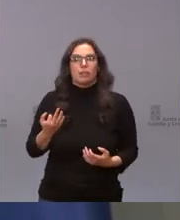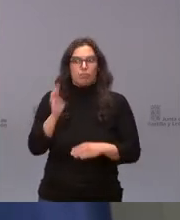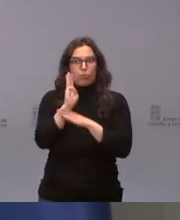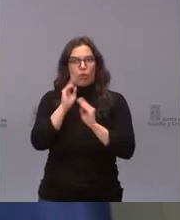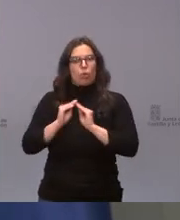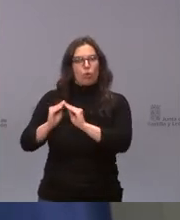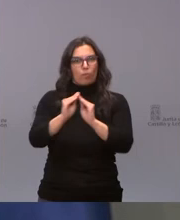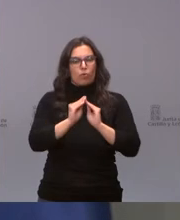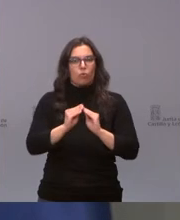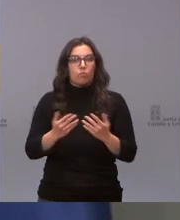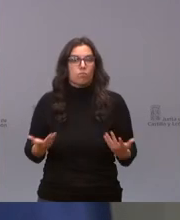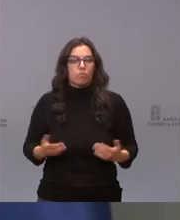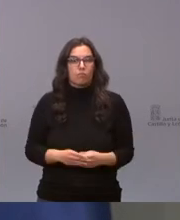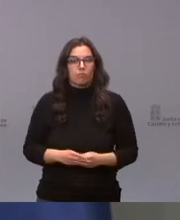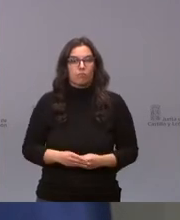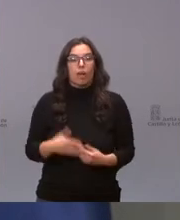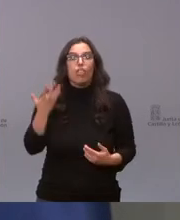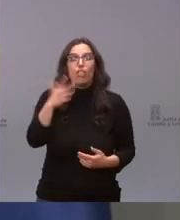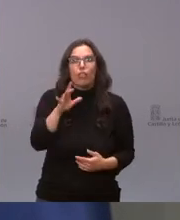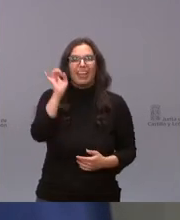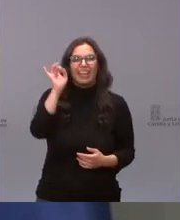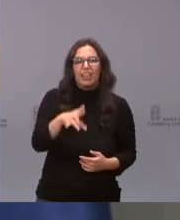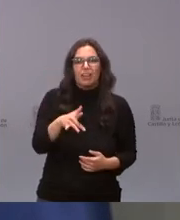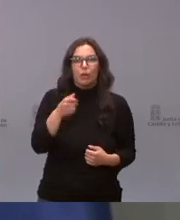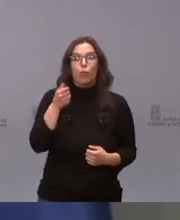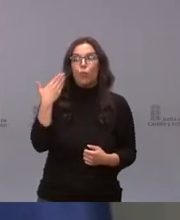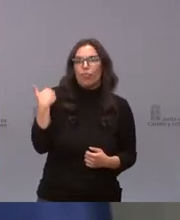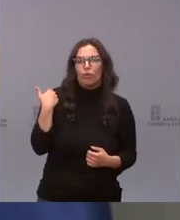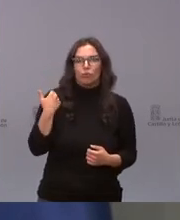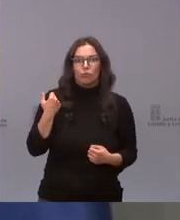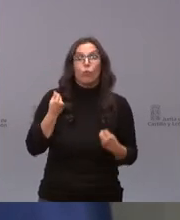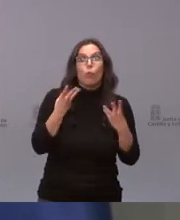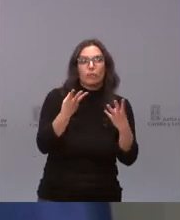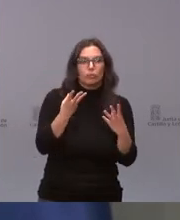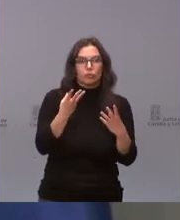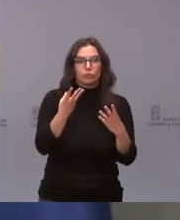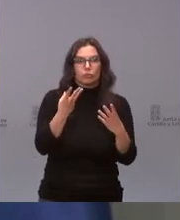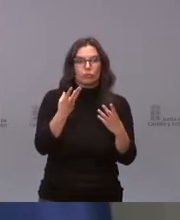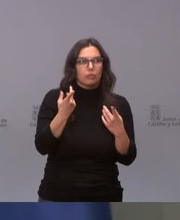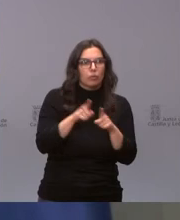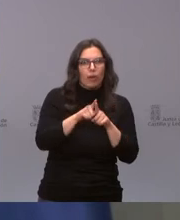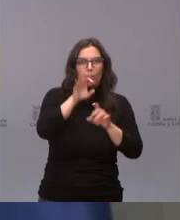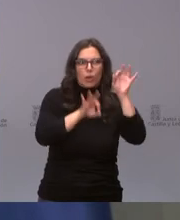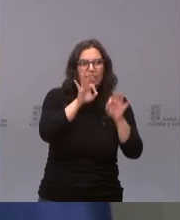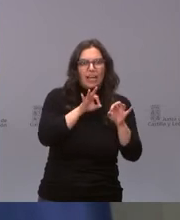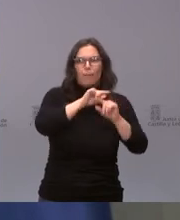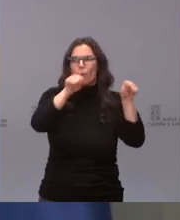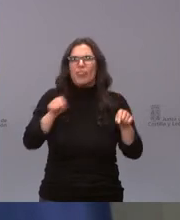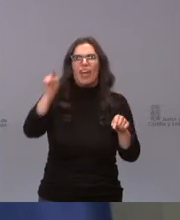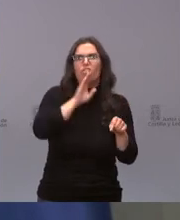Común. ¿En dónde? ¿Quién? ¿Cuándo? ¿Cuántos casos? ¿Qué diferencia? ¿Qué incidencia? ¿En qué